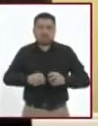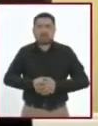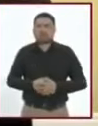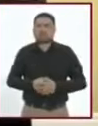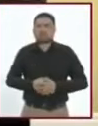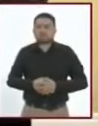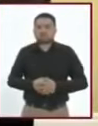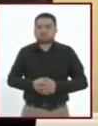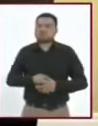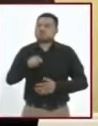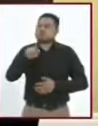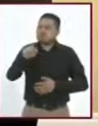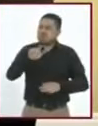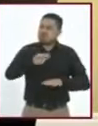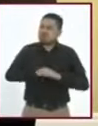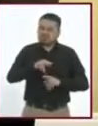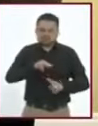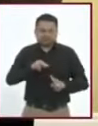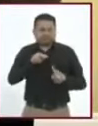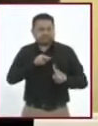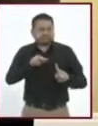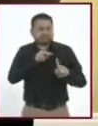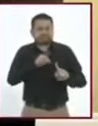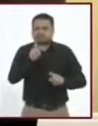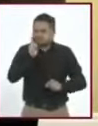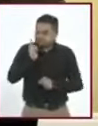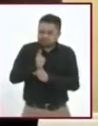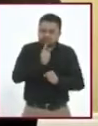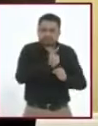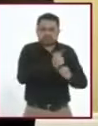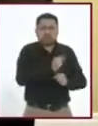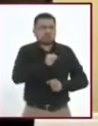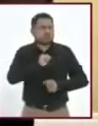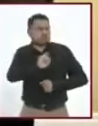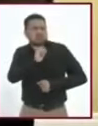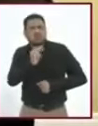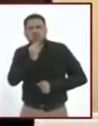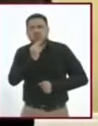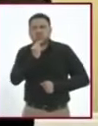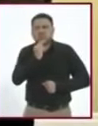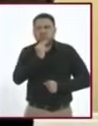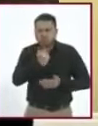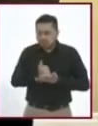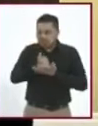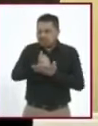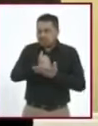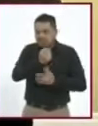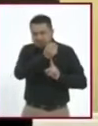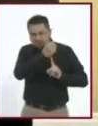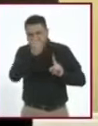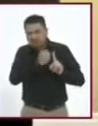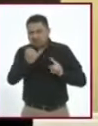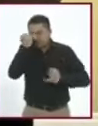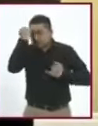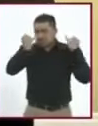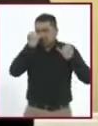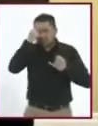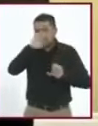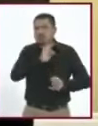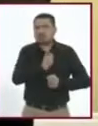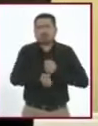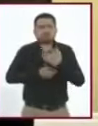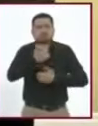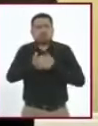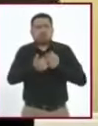Sherlock Holmes, tú que eres tan observador, ¿has descubierto si se utiliza algún patrón que ayude a organizar las ideas para una exposición